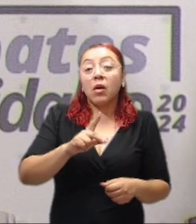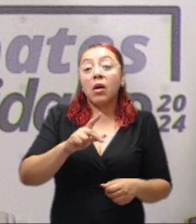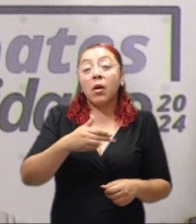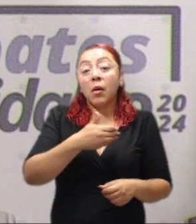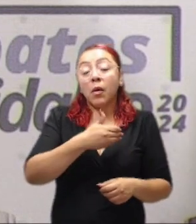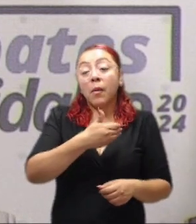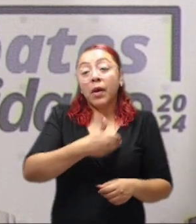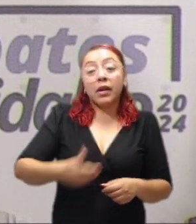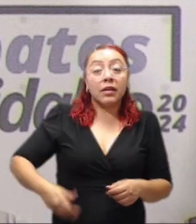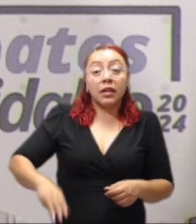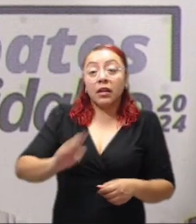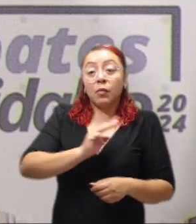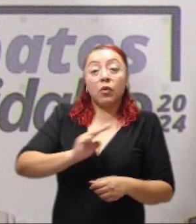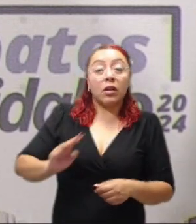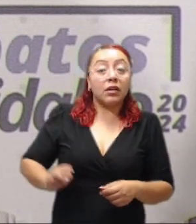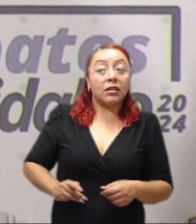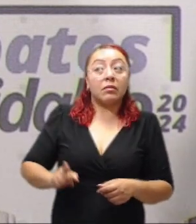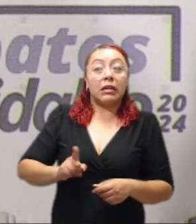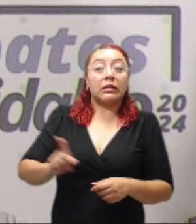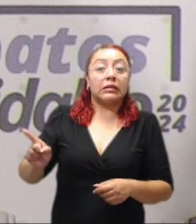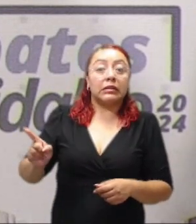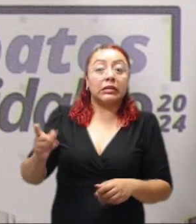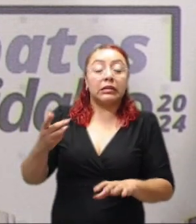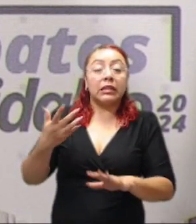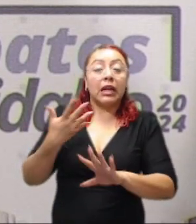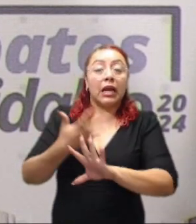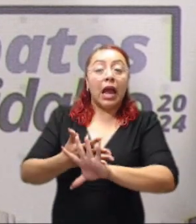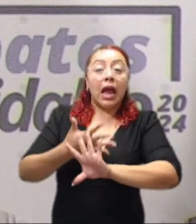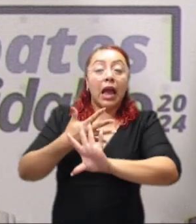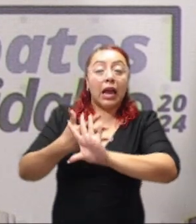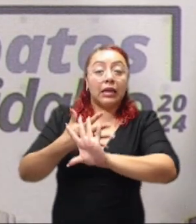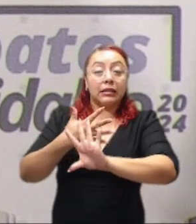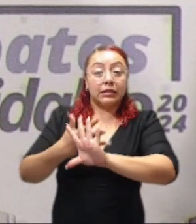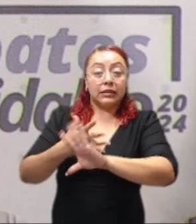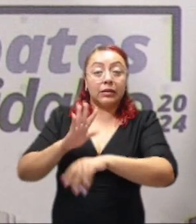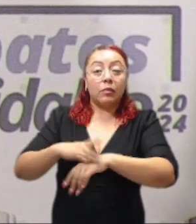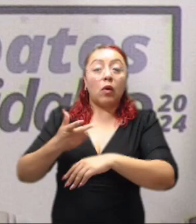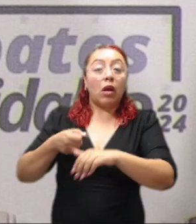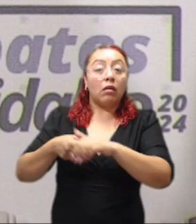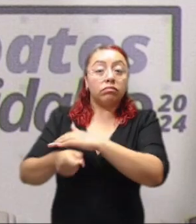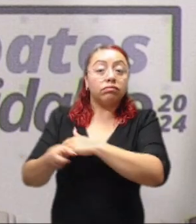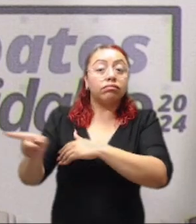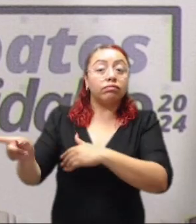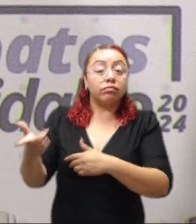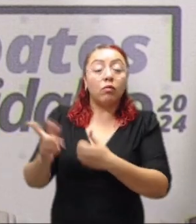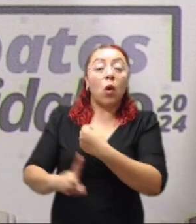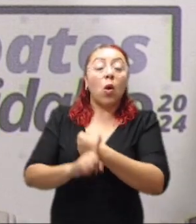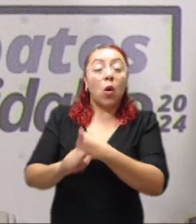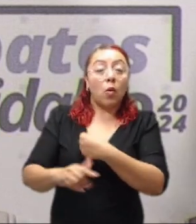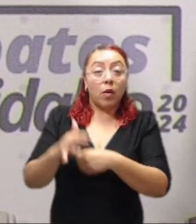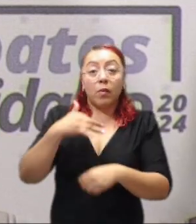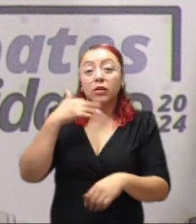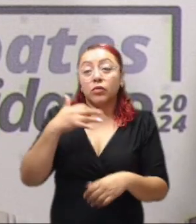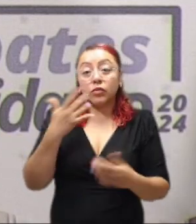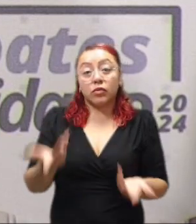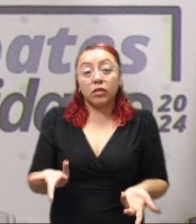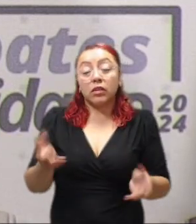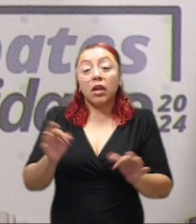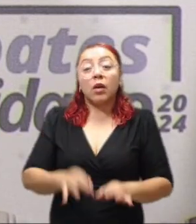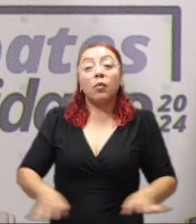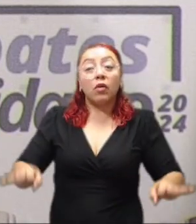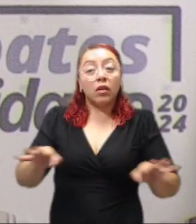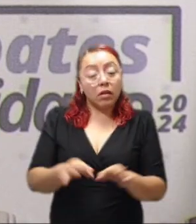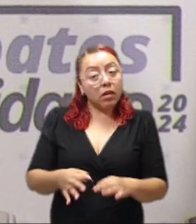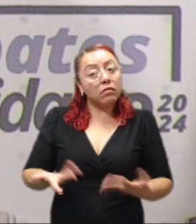justamente por un tema de corrupción es importante la calidad moral con la que nos presentamos y los partidos que